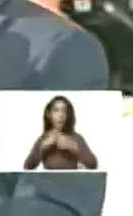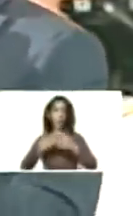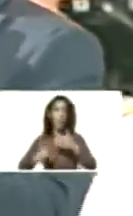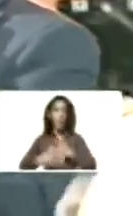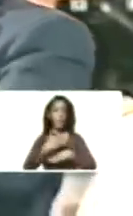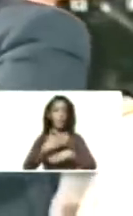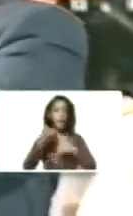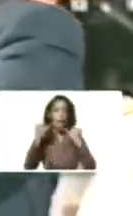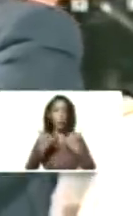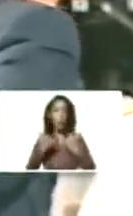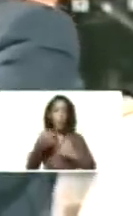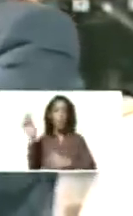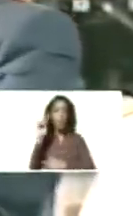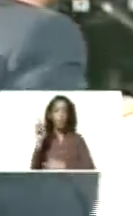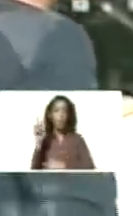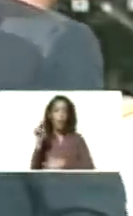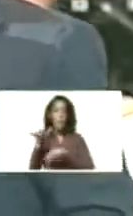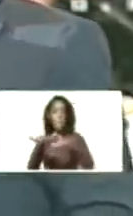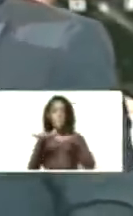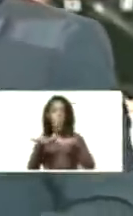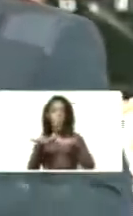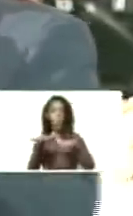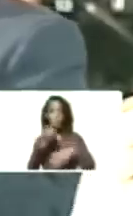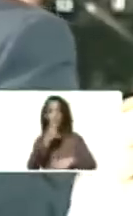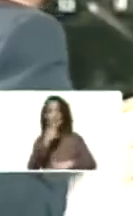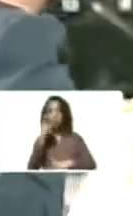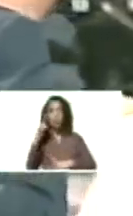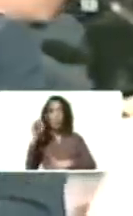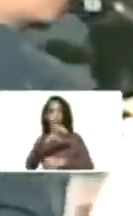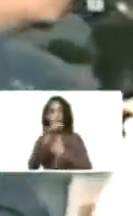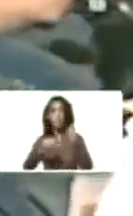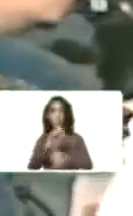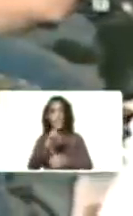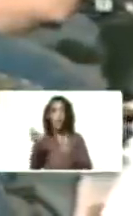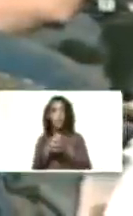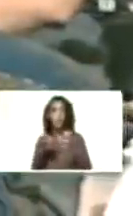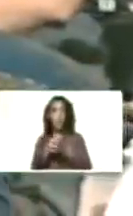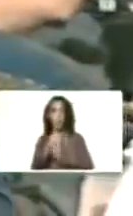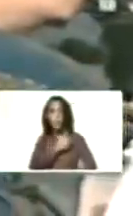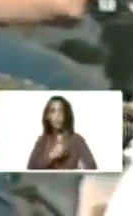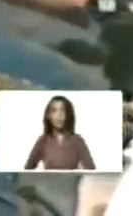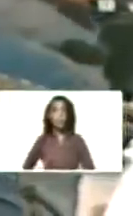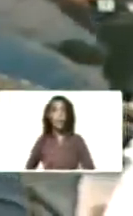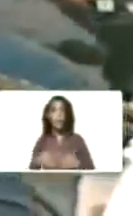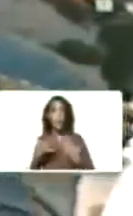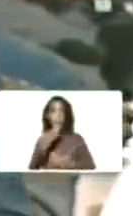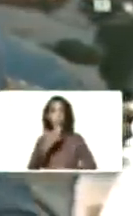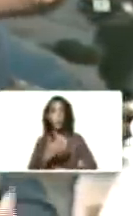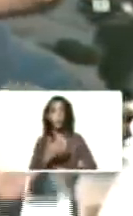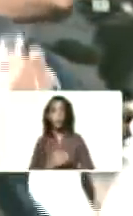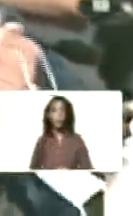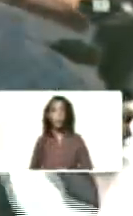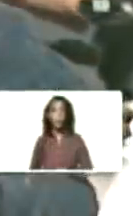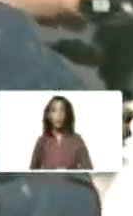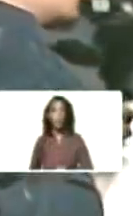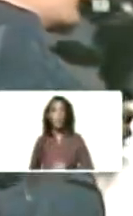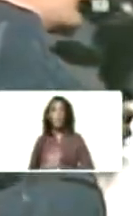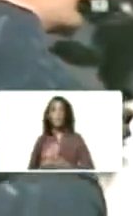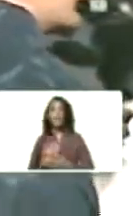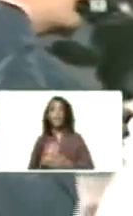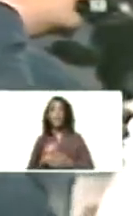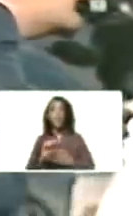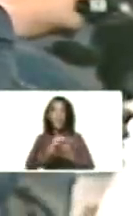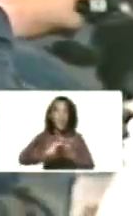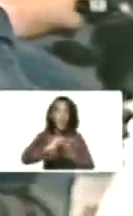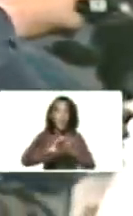misión Venezuela Bella bajo la dirección de la vicepresidenta que preside la comisión presidencial y que ha permitido sacarle brillo